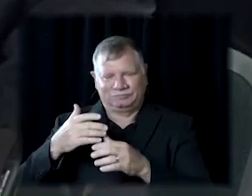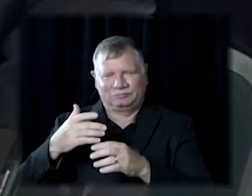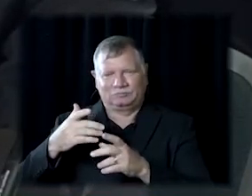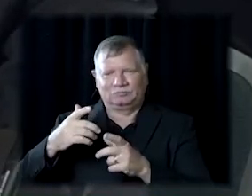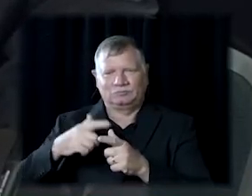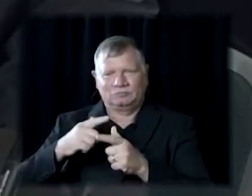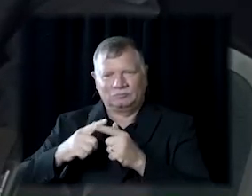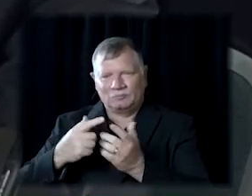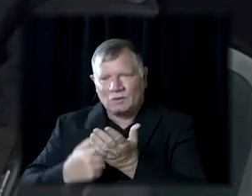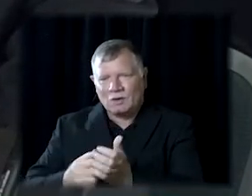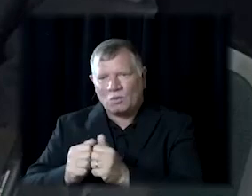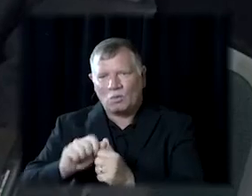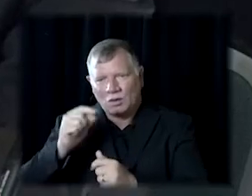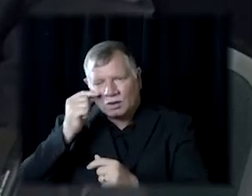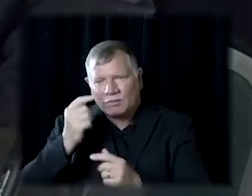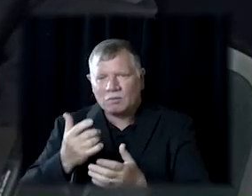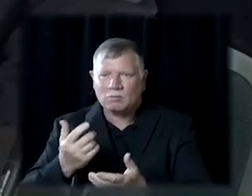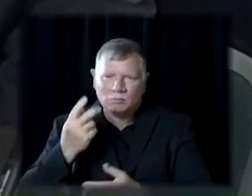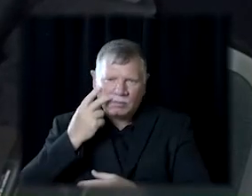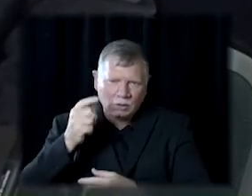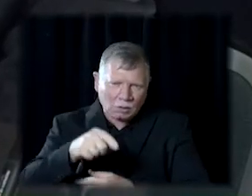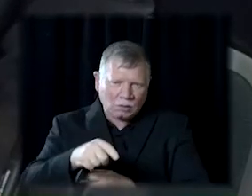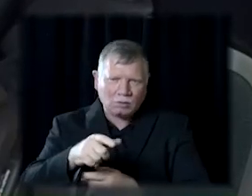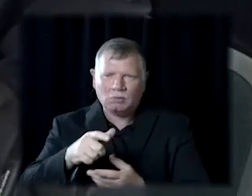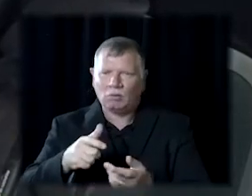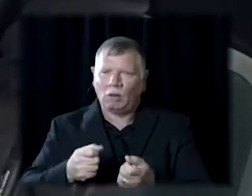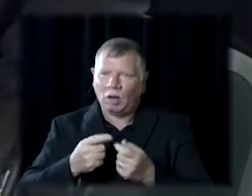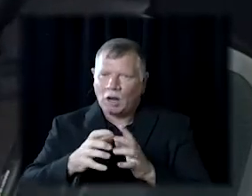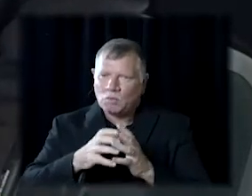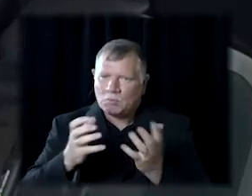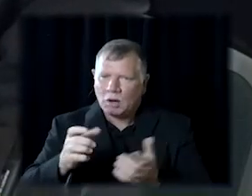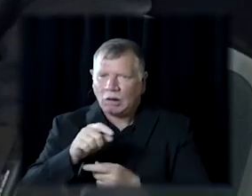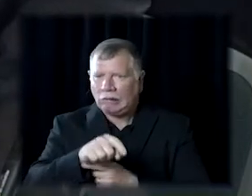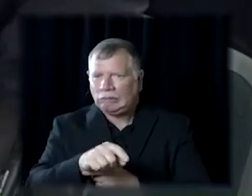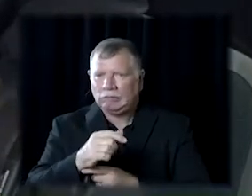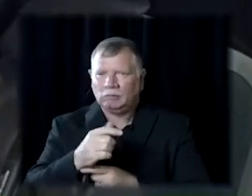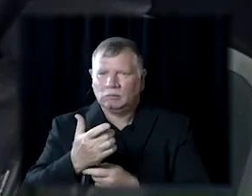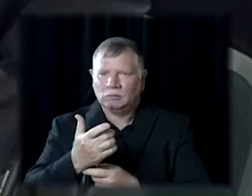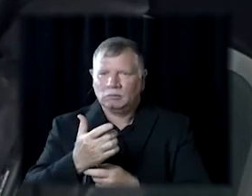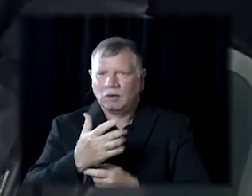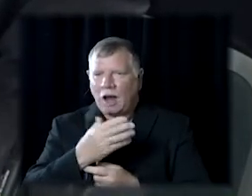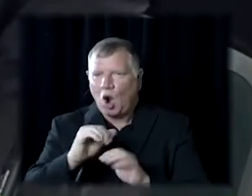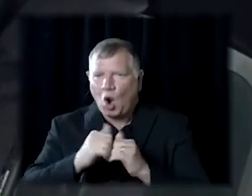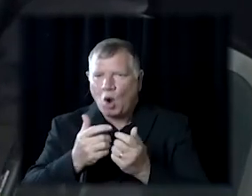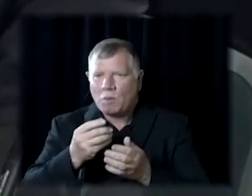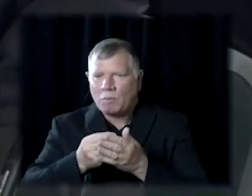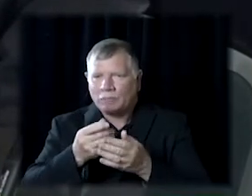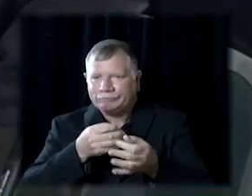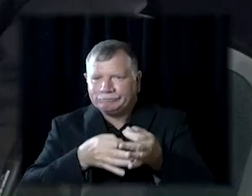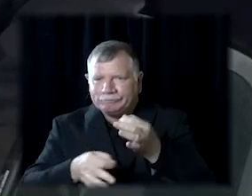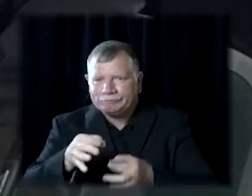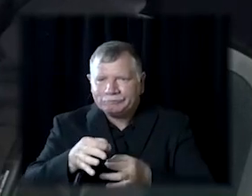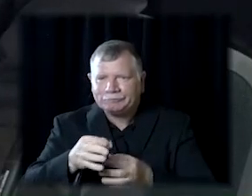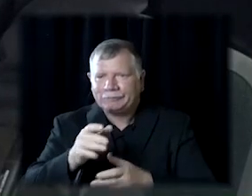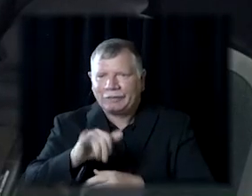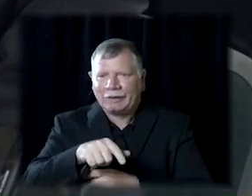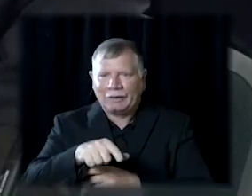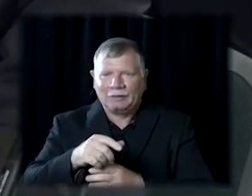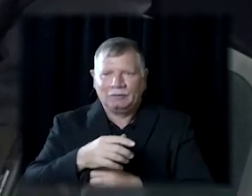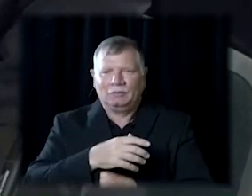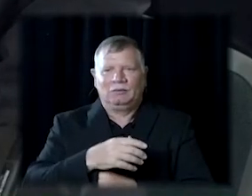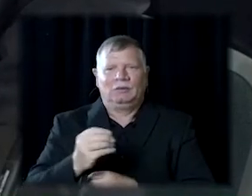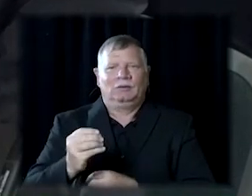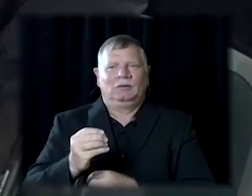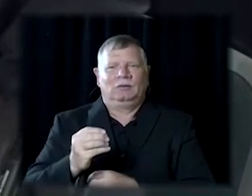una conversación con el gobierno de, mire, pues se gastó aquí de más, ¿cómo vamos a reemplazar este dinero?